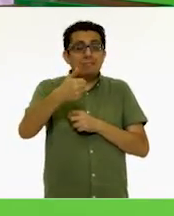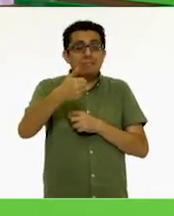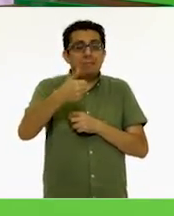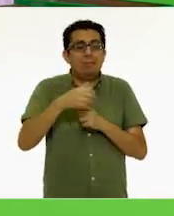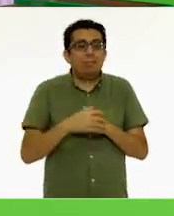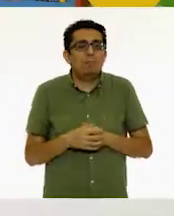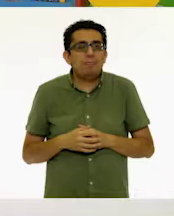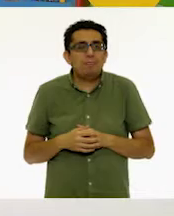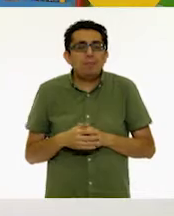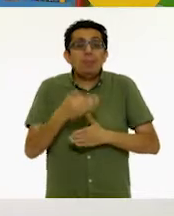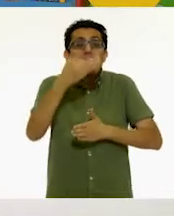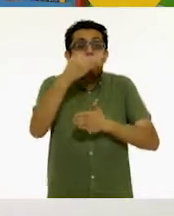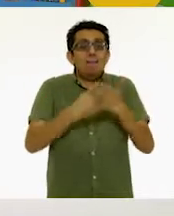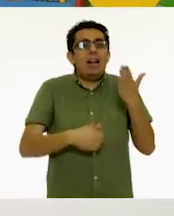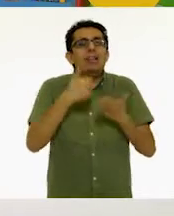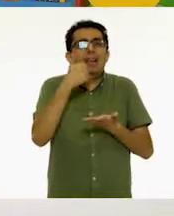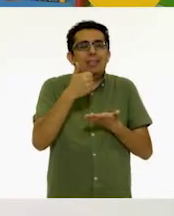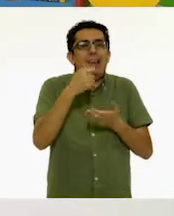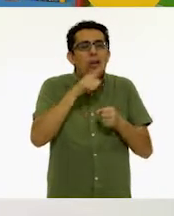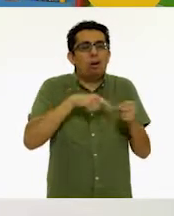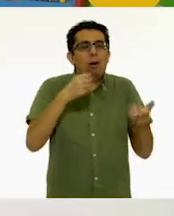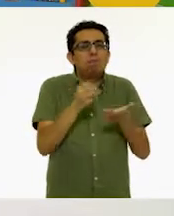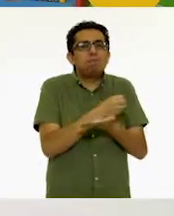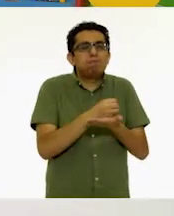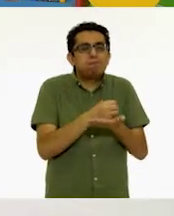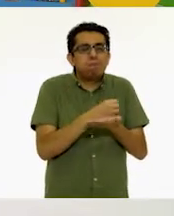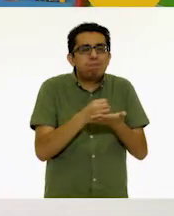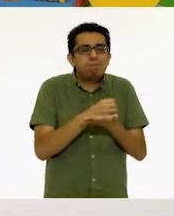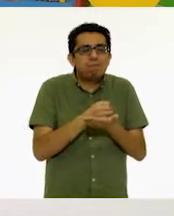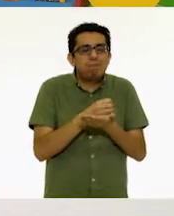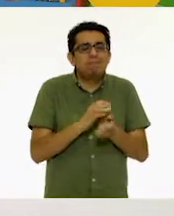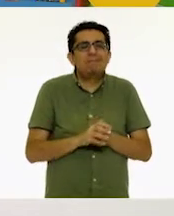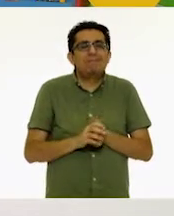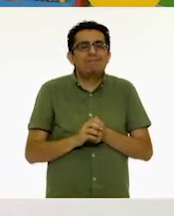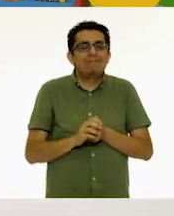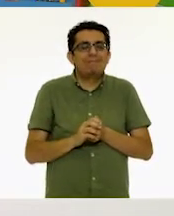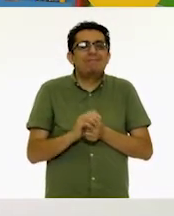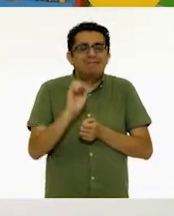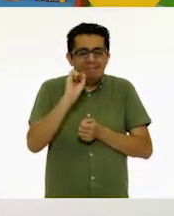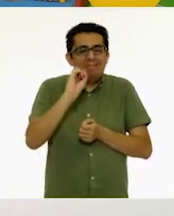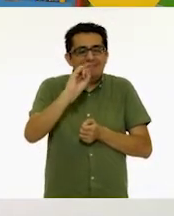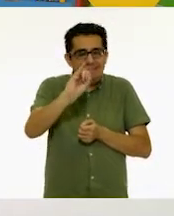1, 2, 3, 4, 5 y 6. ¡Faltan 6 crayones, Moni! ¡Sí!